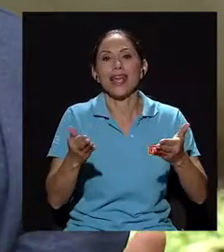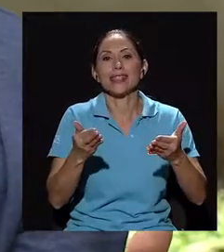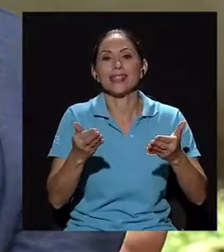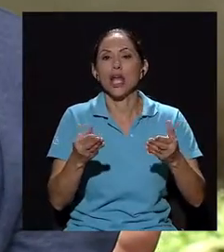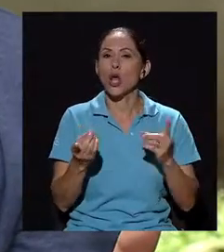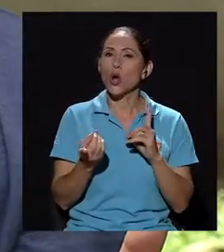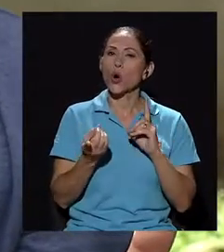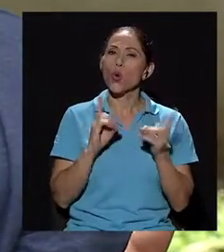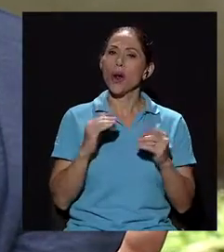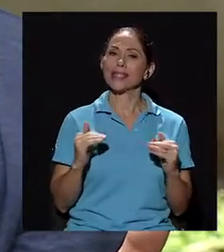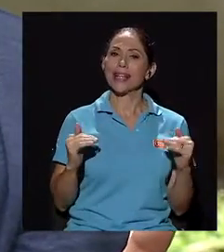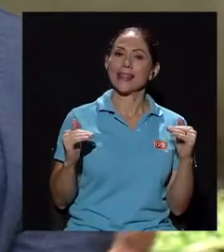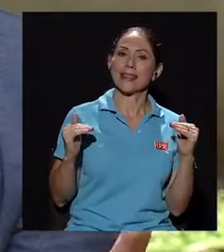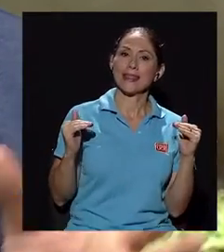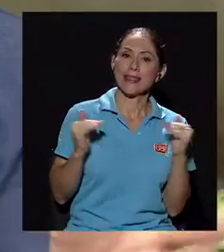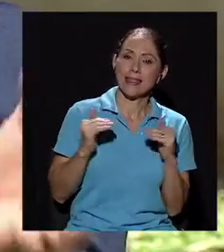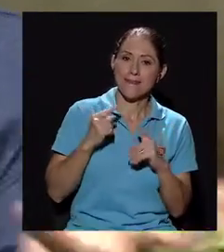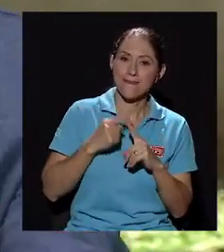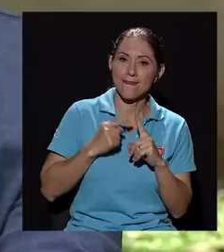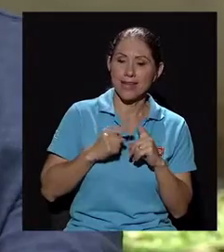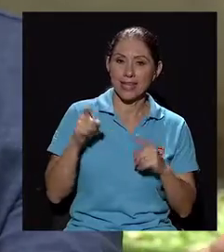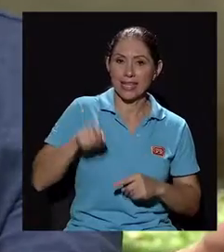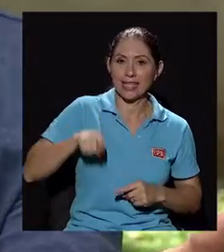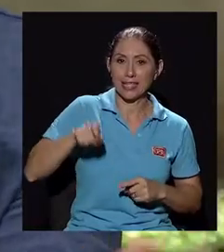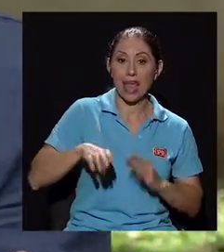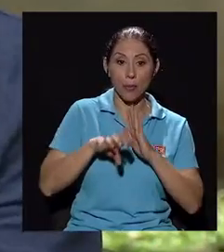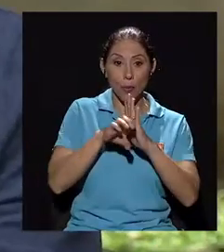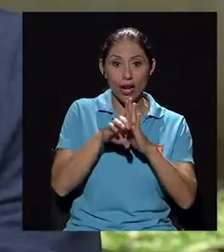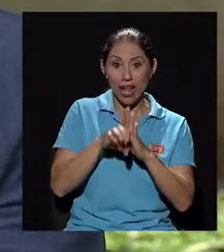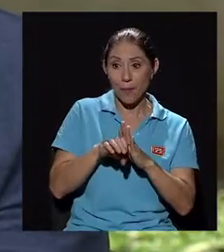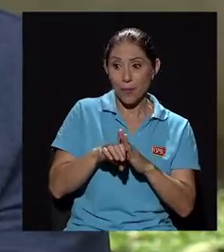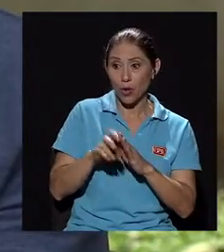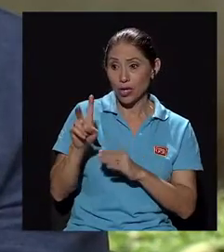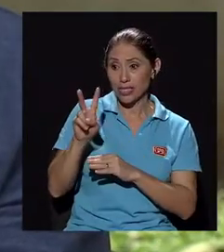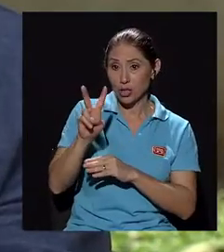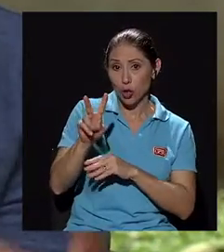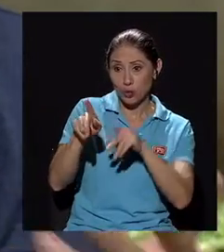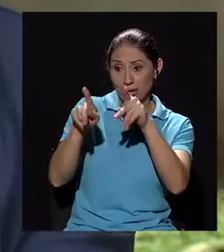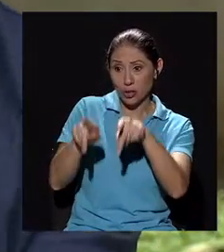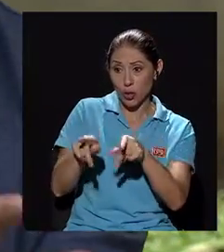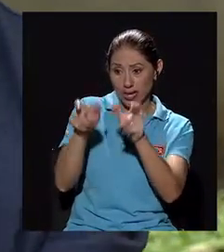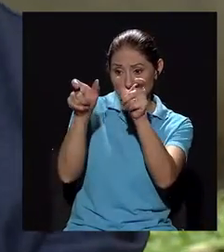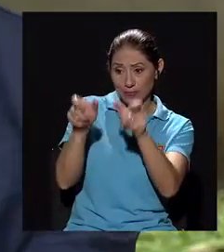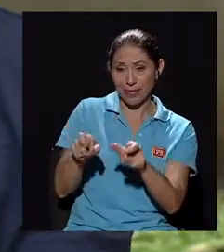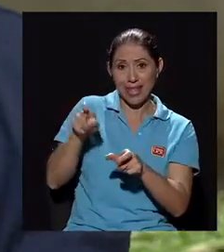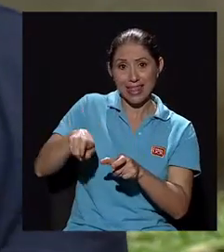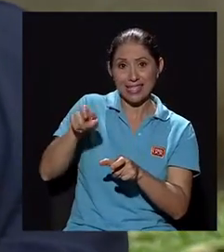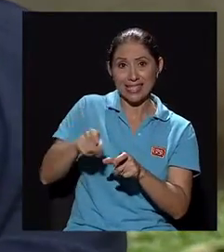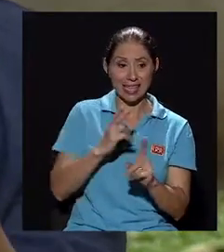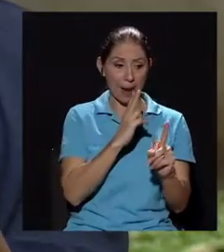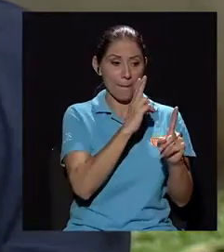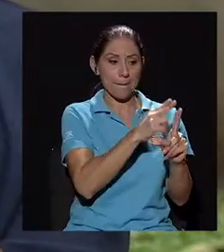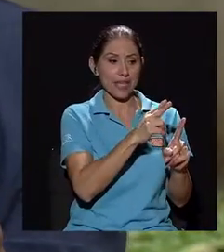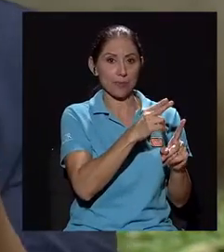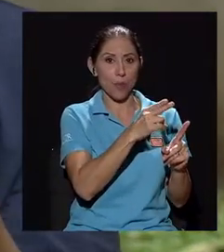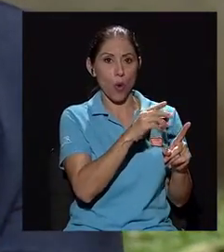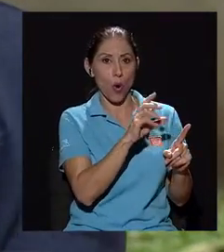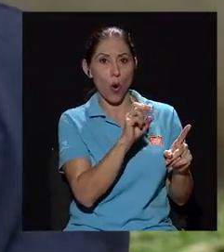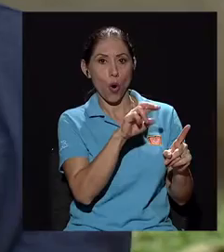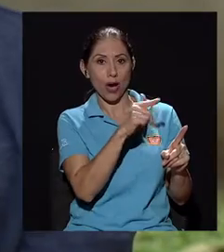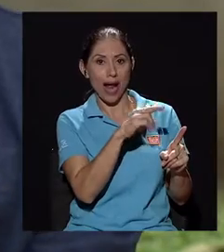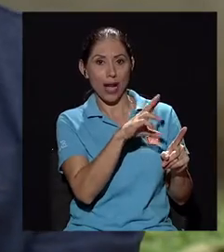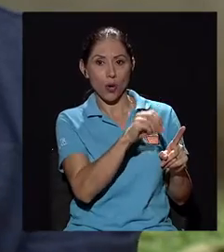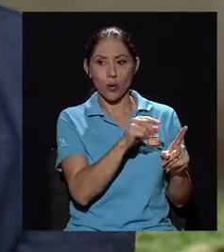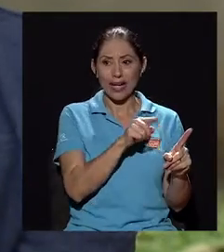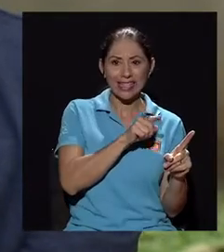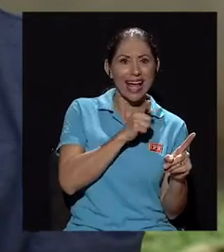dos personas, ¿verdad?, que están siendo compatibles con un mismo órgano, ¿a quién se lo damos, verdad? Obviamente la persona que podemos cuantificar